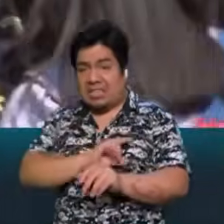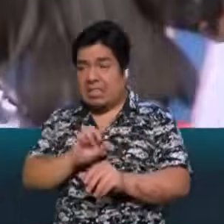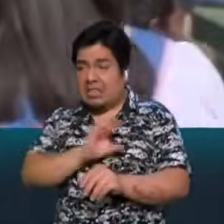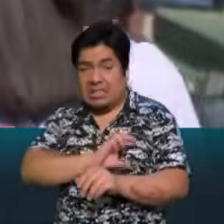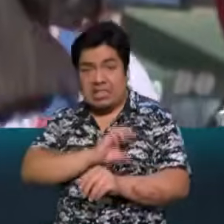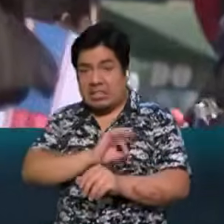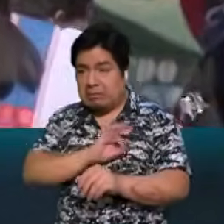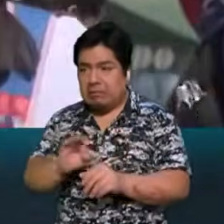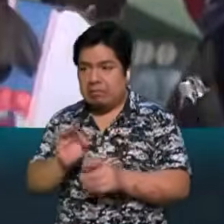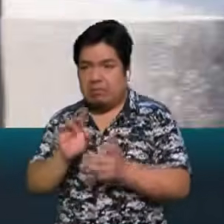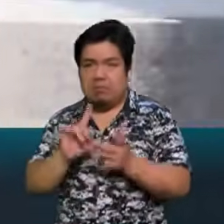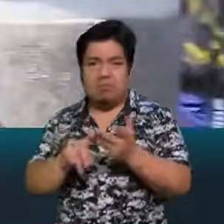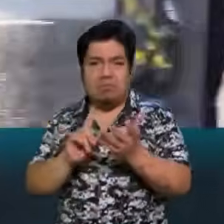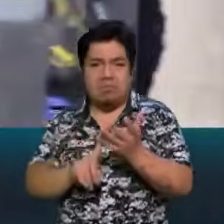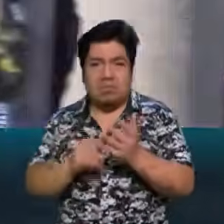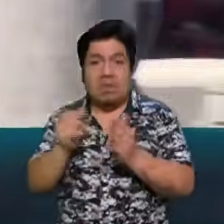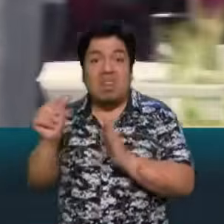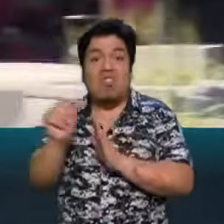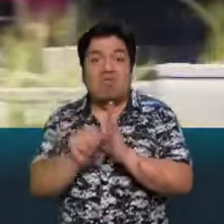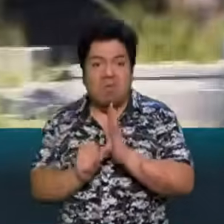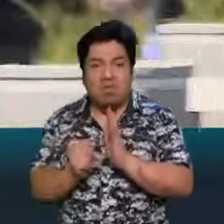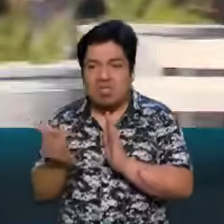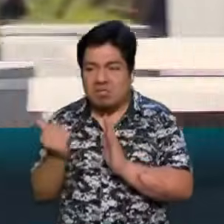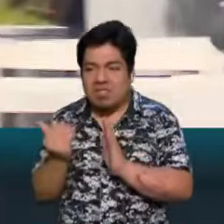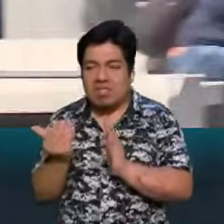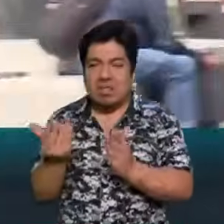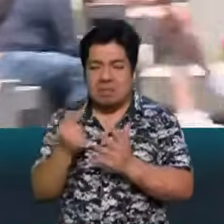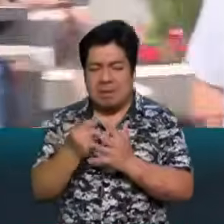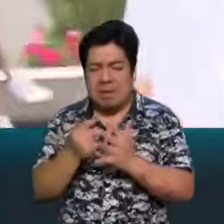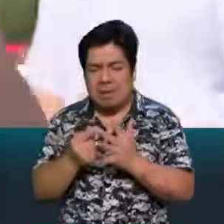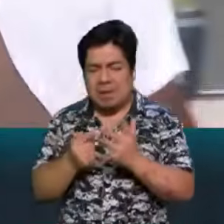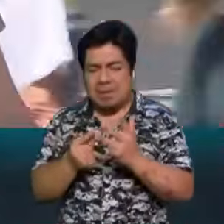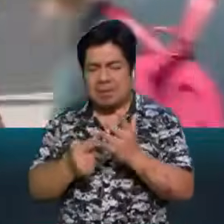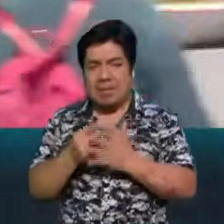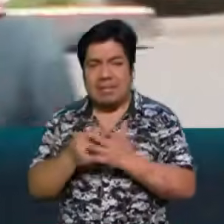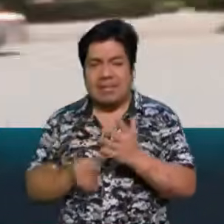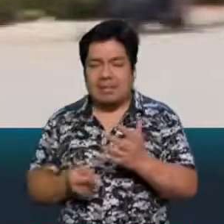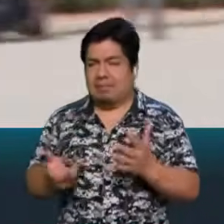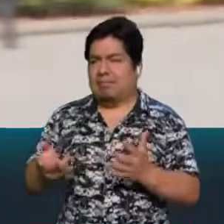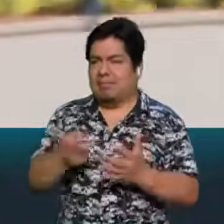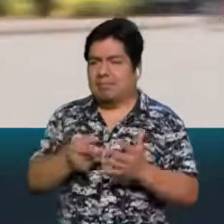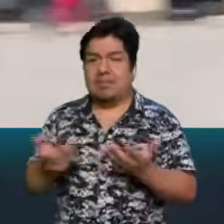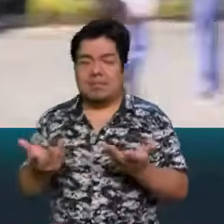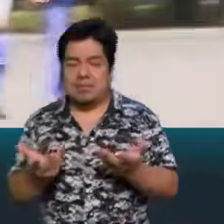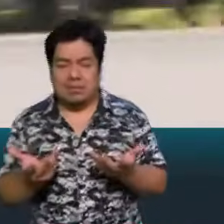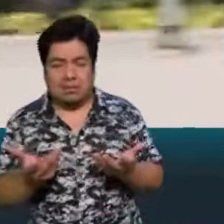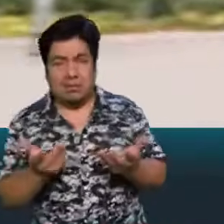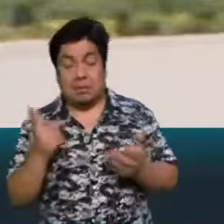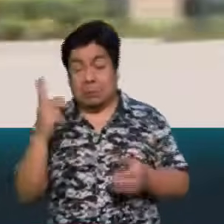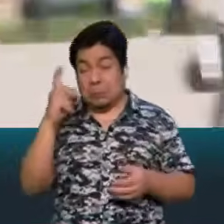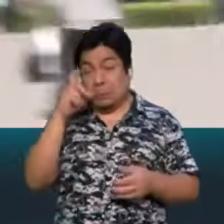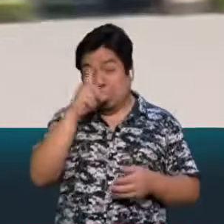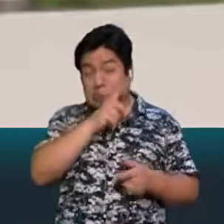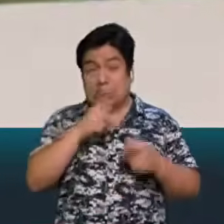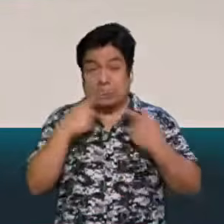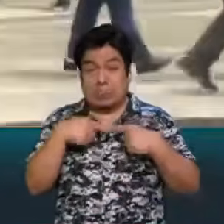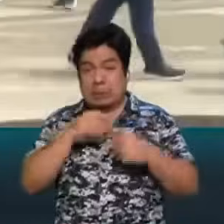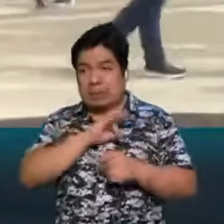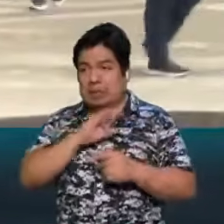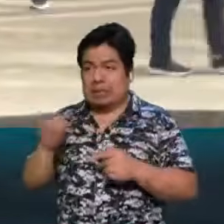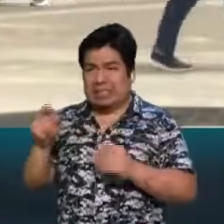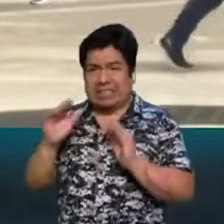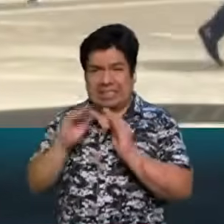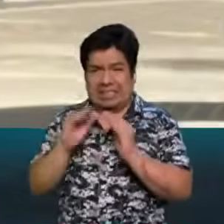o que te piden muchos meses por adelantado, etcétera. Ese tipo de cosas dificulta mucho que la gente pueda rentar en la